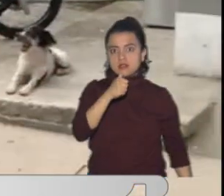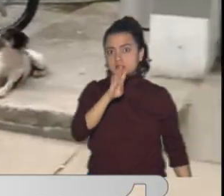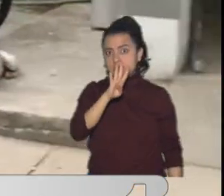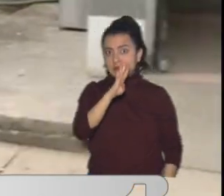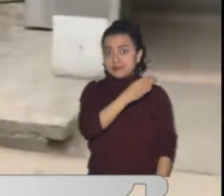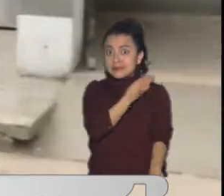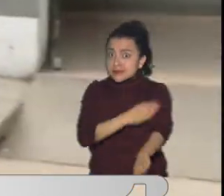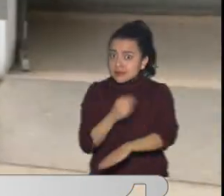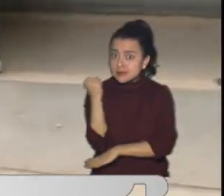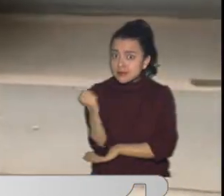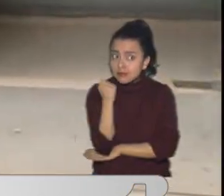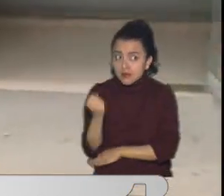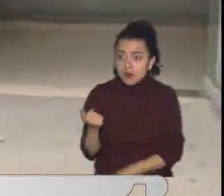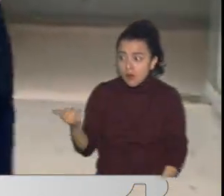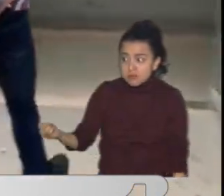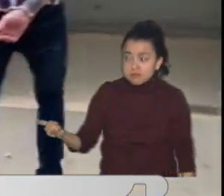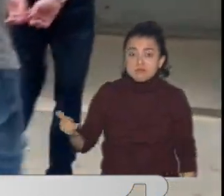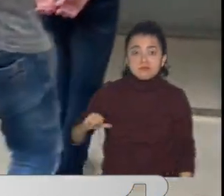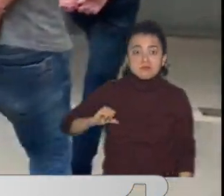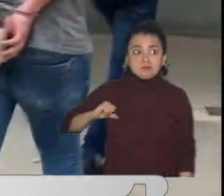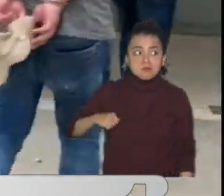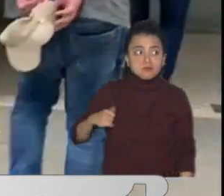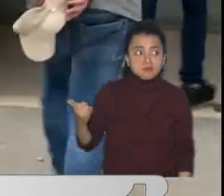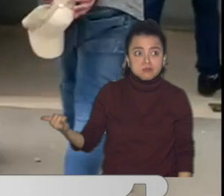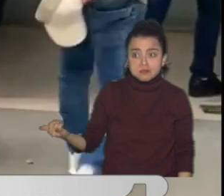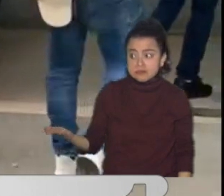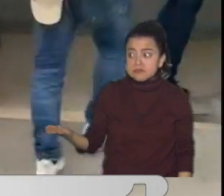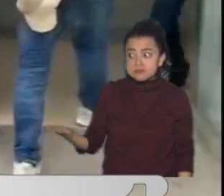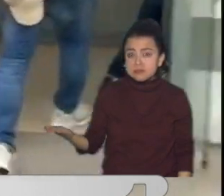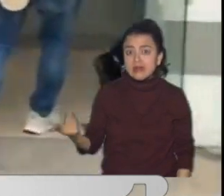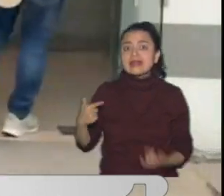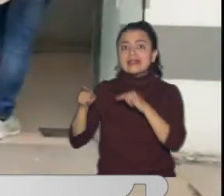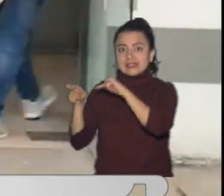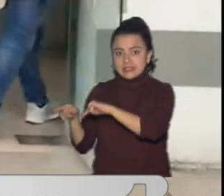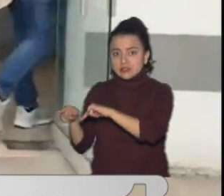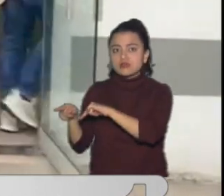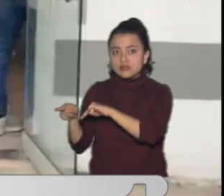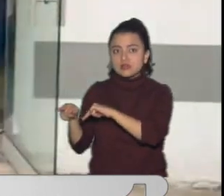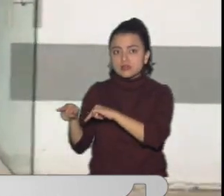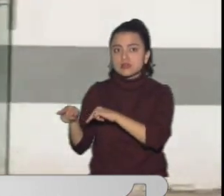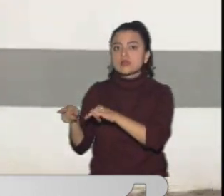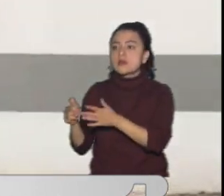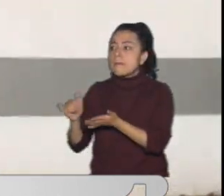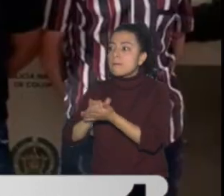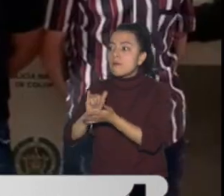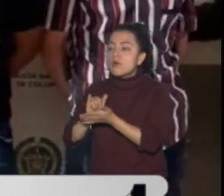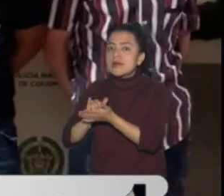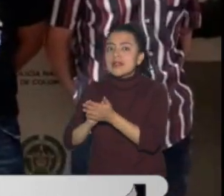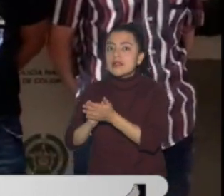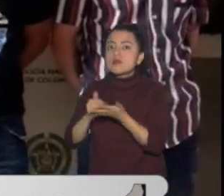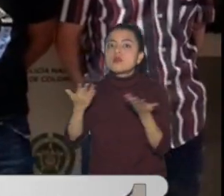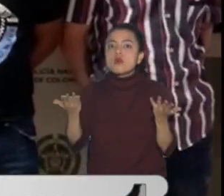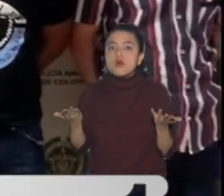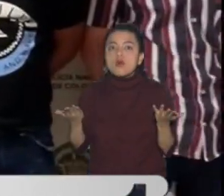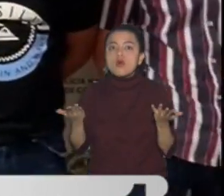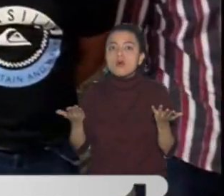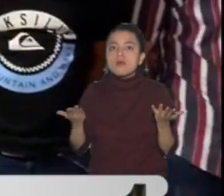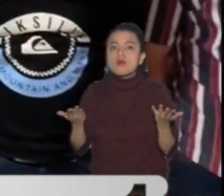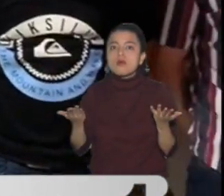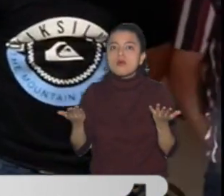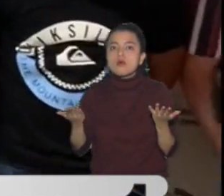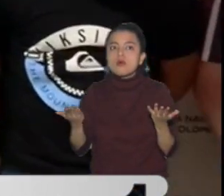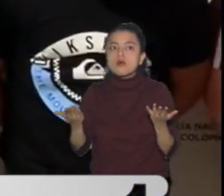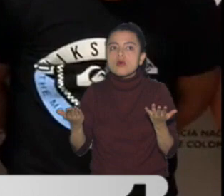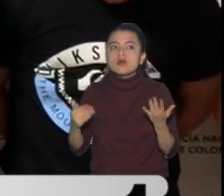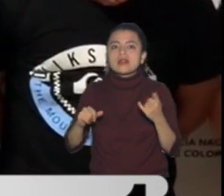pesos que había retirado de una entidad bancaria, y cuando se desplazaba en zona rural hacia una finca fue abordado